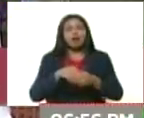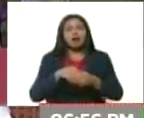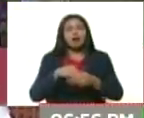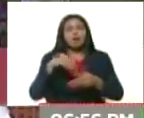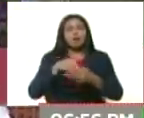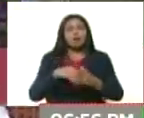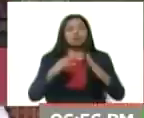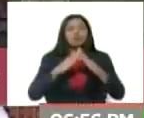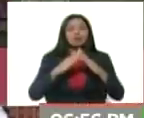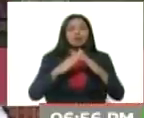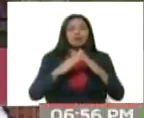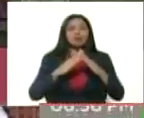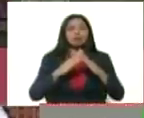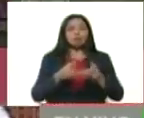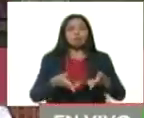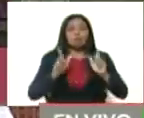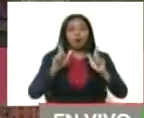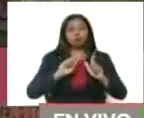entonces